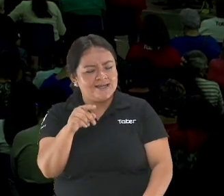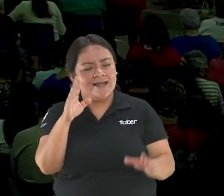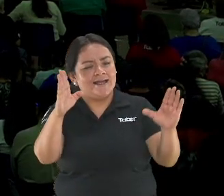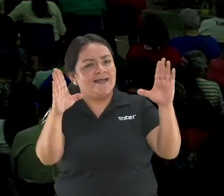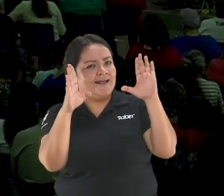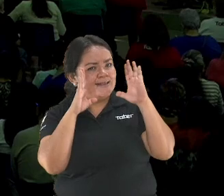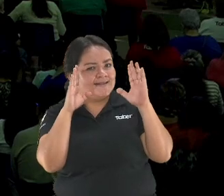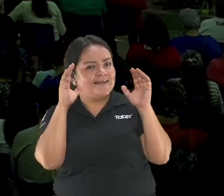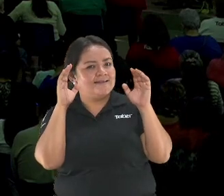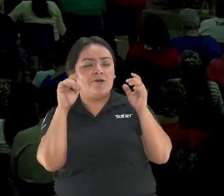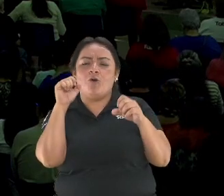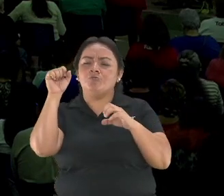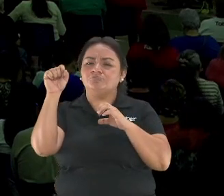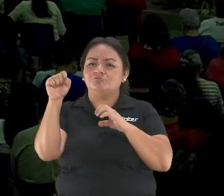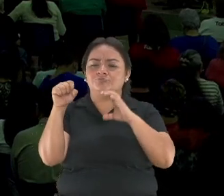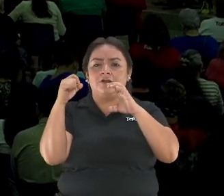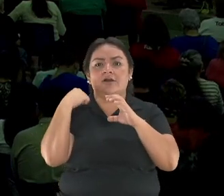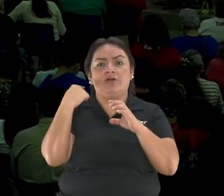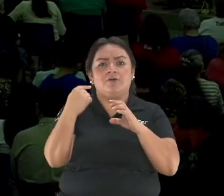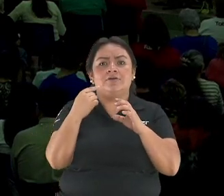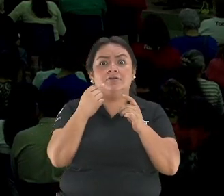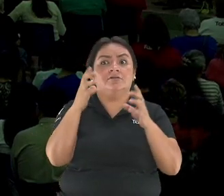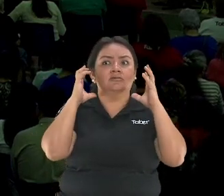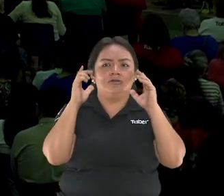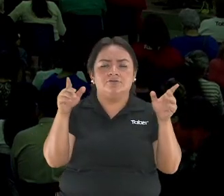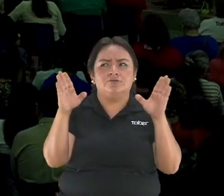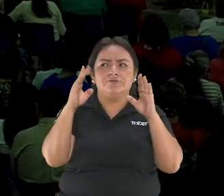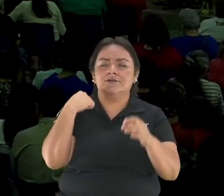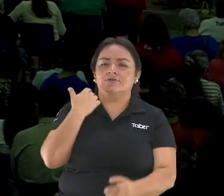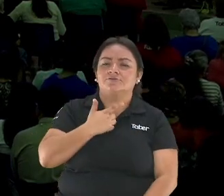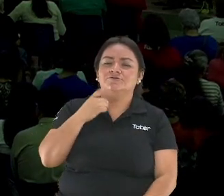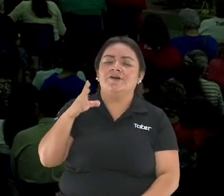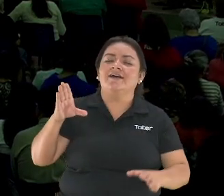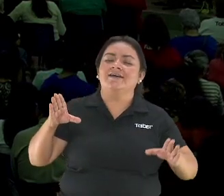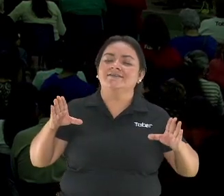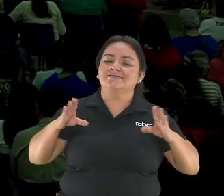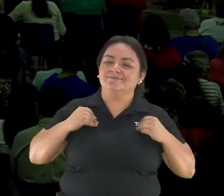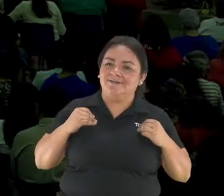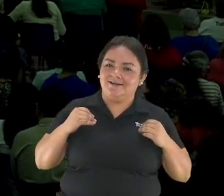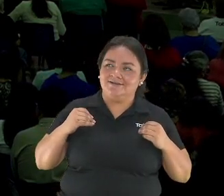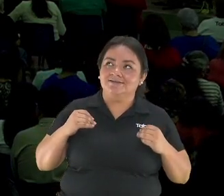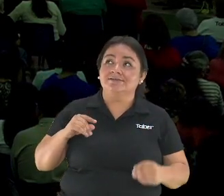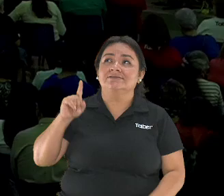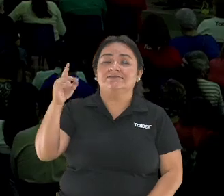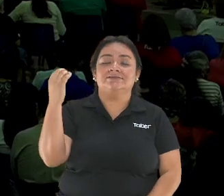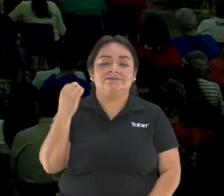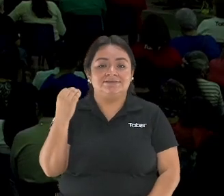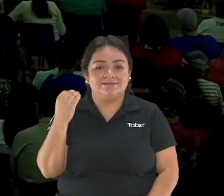que nos está viendo tiene necesidad del señor reconoce pero no los ricos